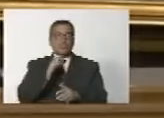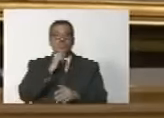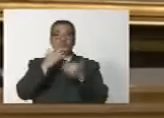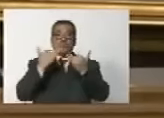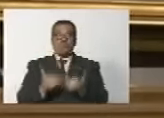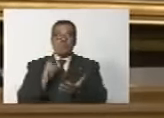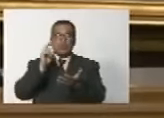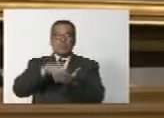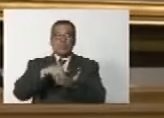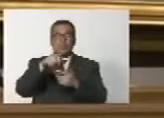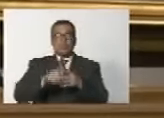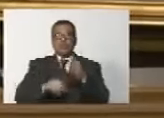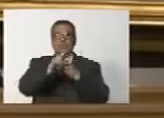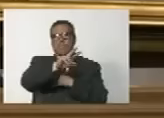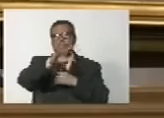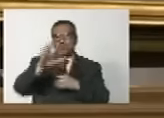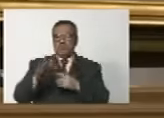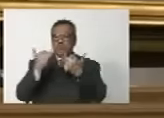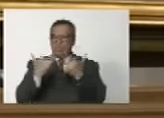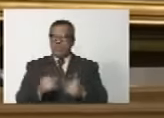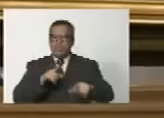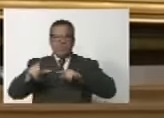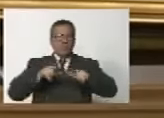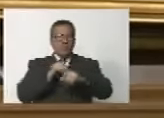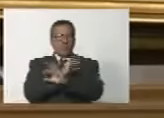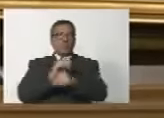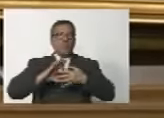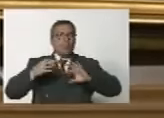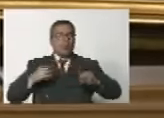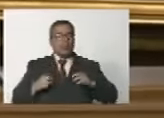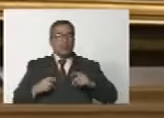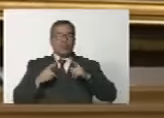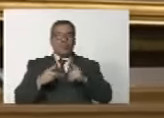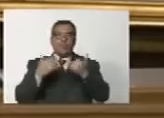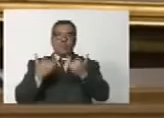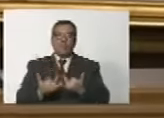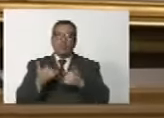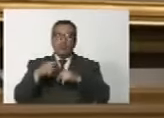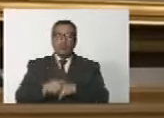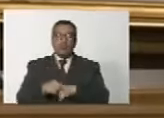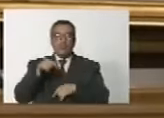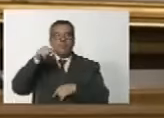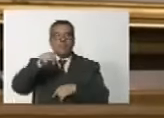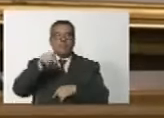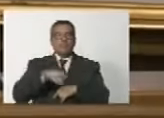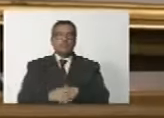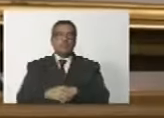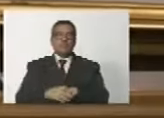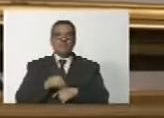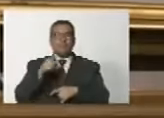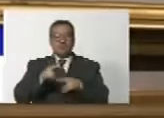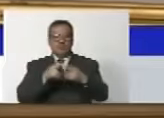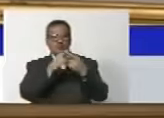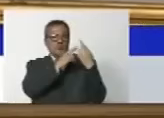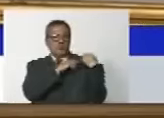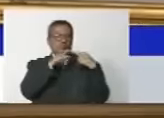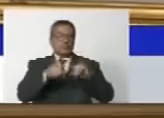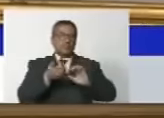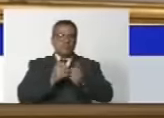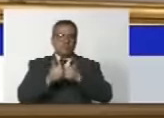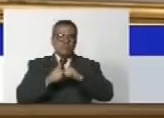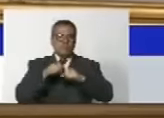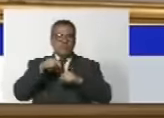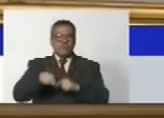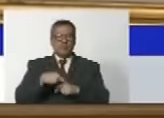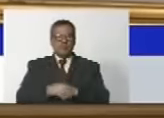ya clasificados, creo que son 25 atletas clasificados a los Juegos Olímpicos, y pronta recuperación, pues, a esta digna representante del deporte,